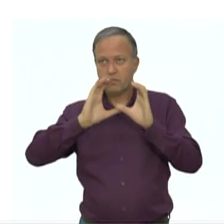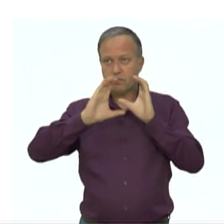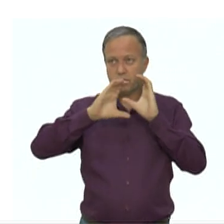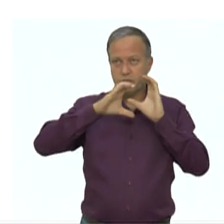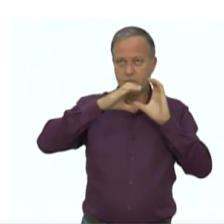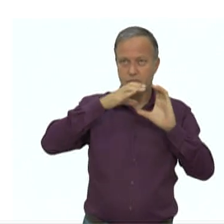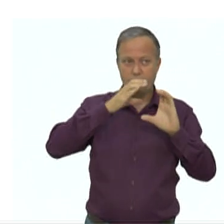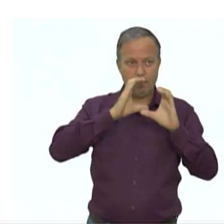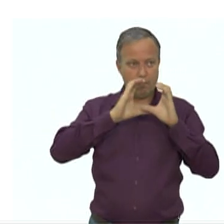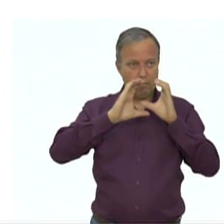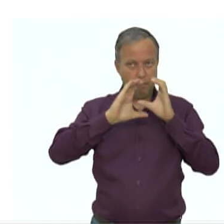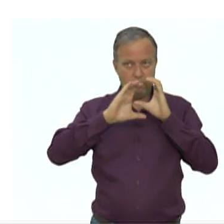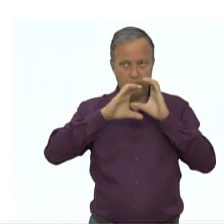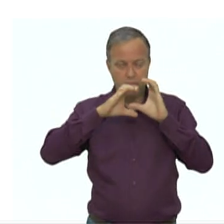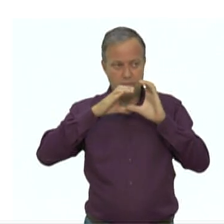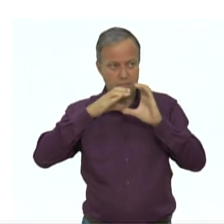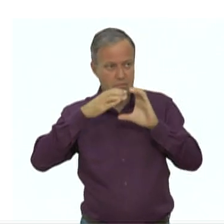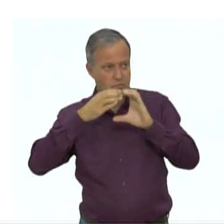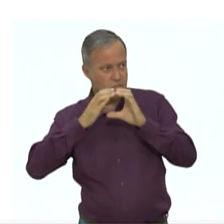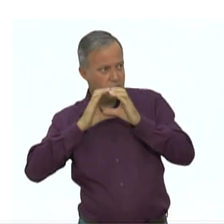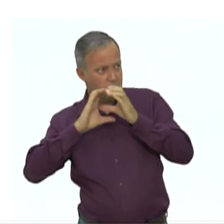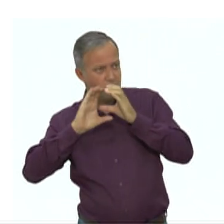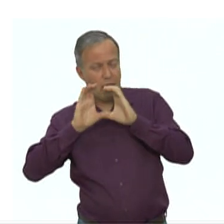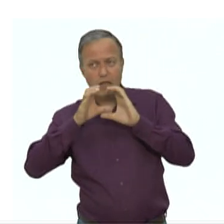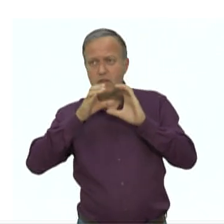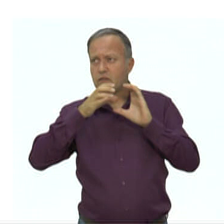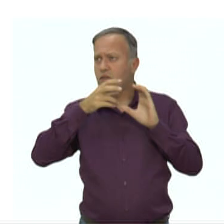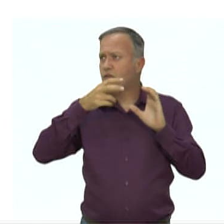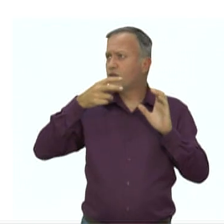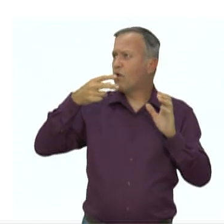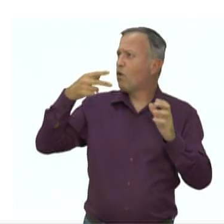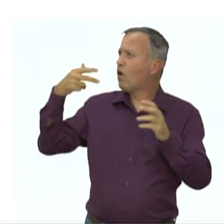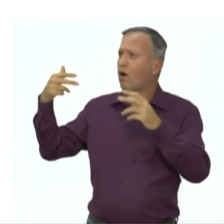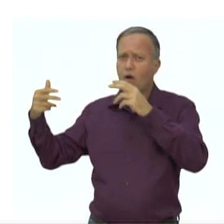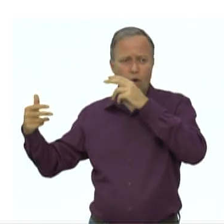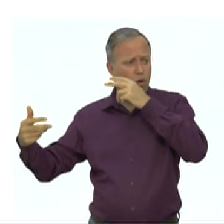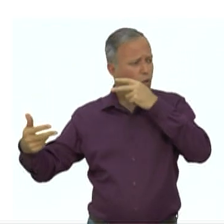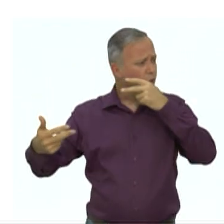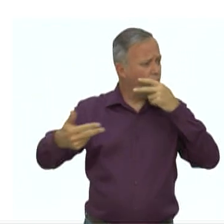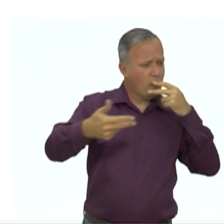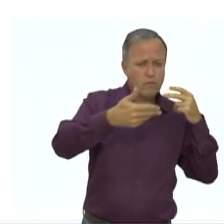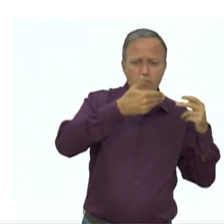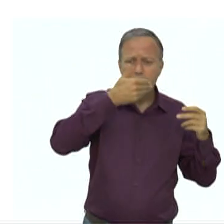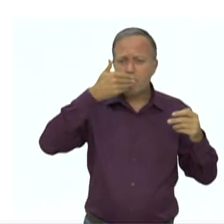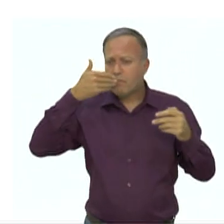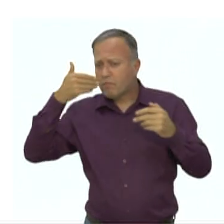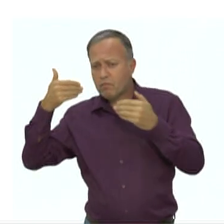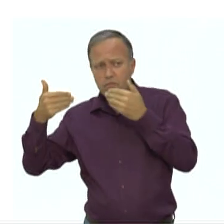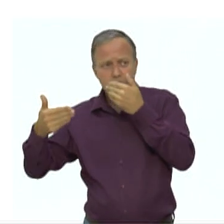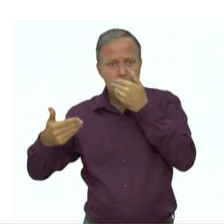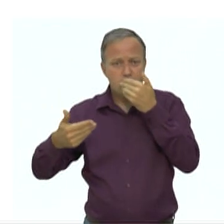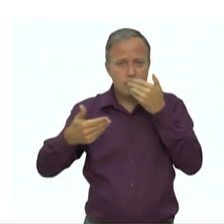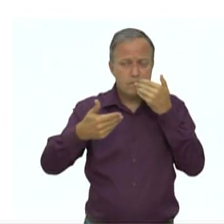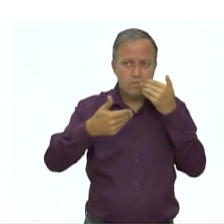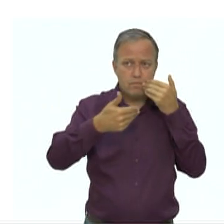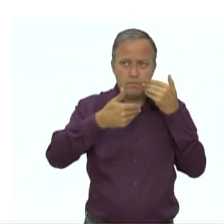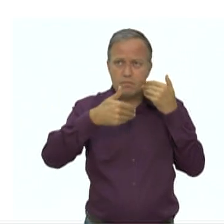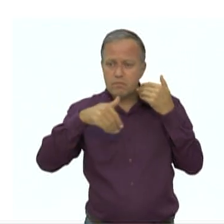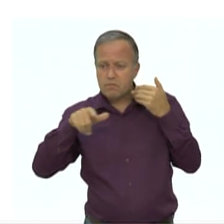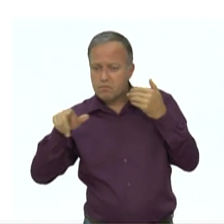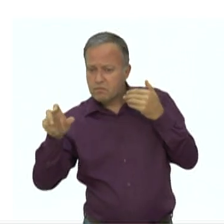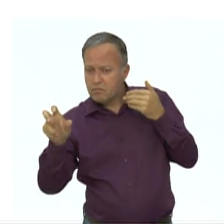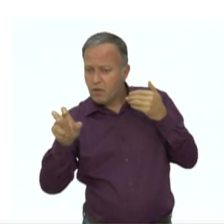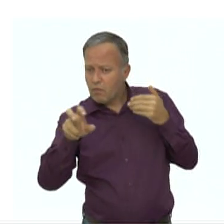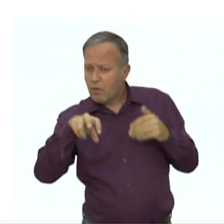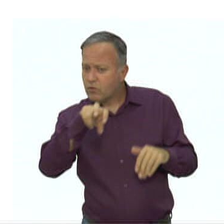mientras botellas y cigarrillos pasan de boca en boca. Una cobra